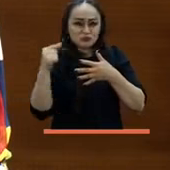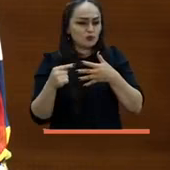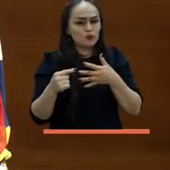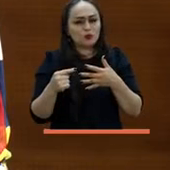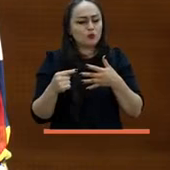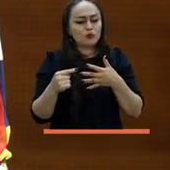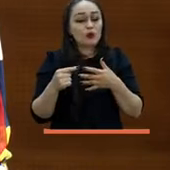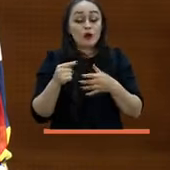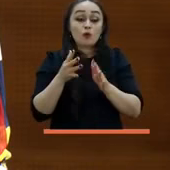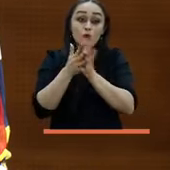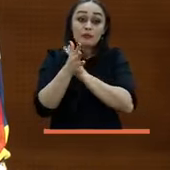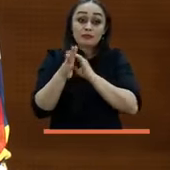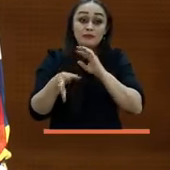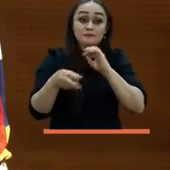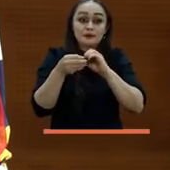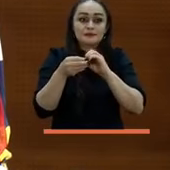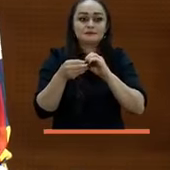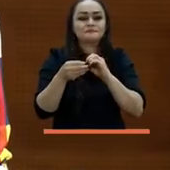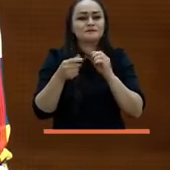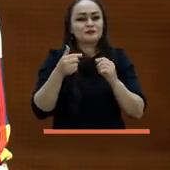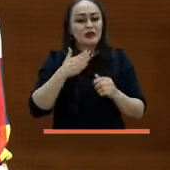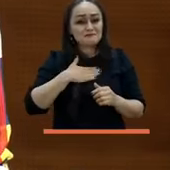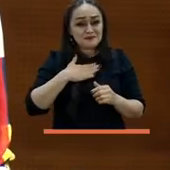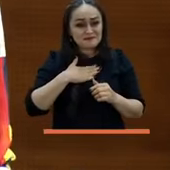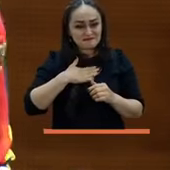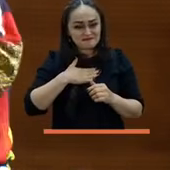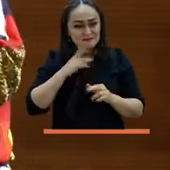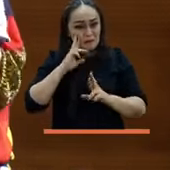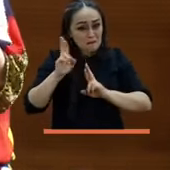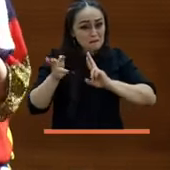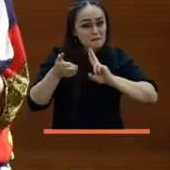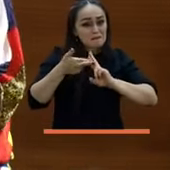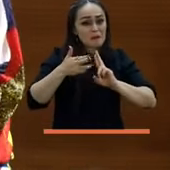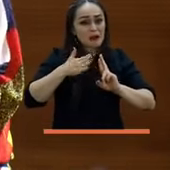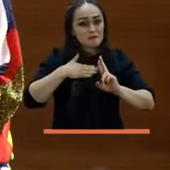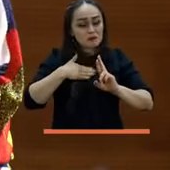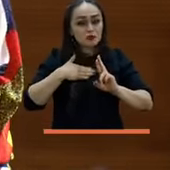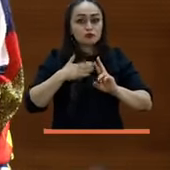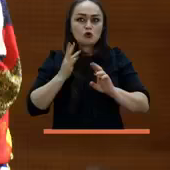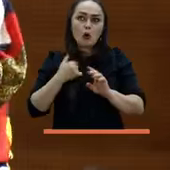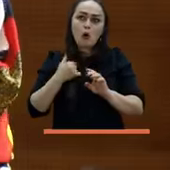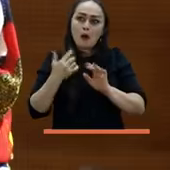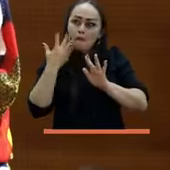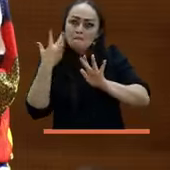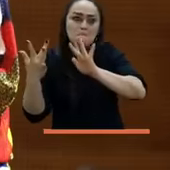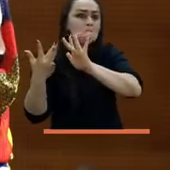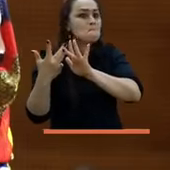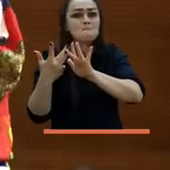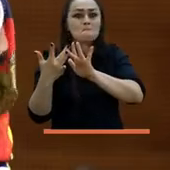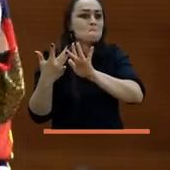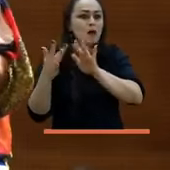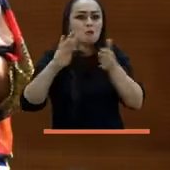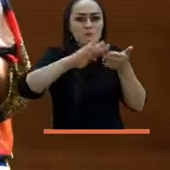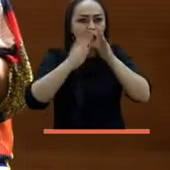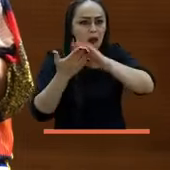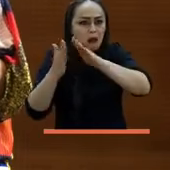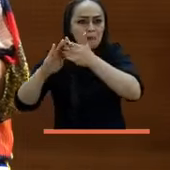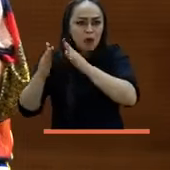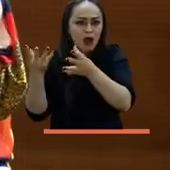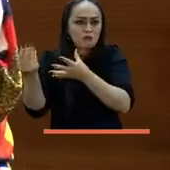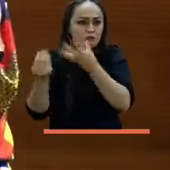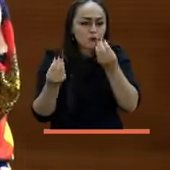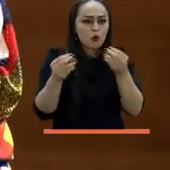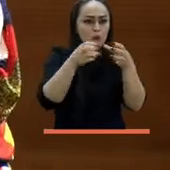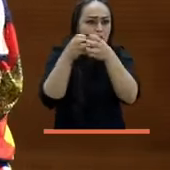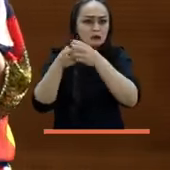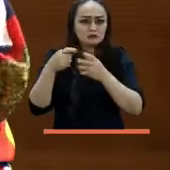encontrado algo y es que no necesariamente me reconozco en una de esas poblaciones y no necesariamente me tengo que reconocer a